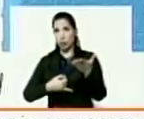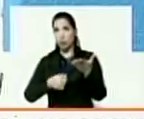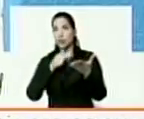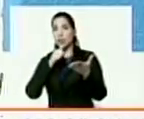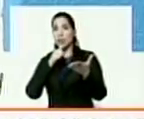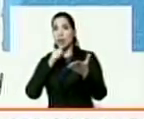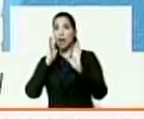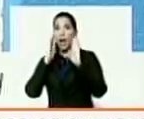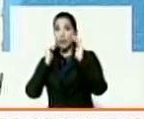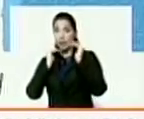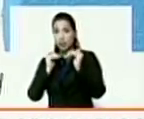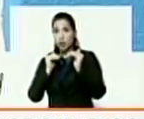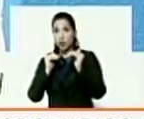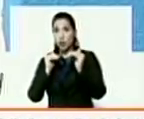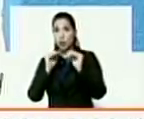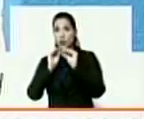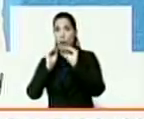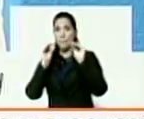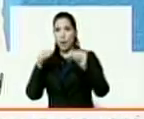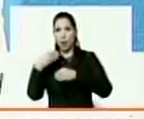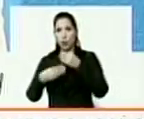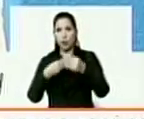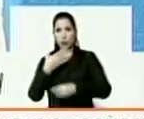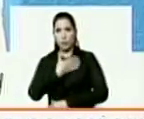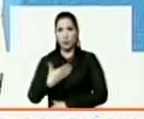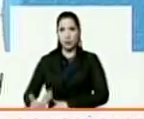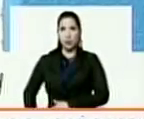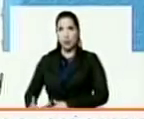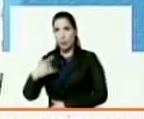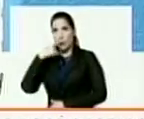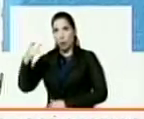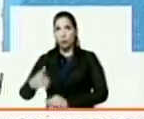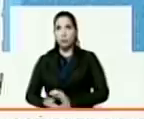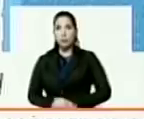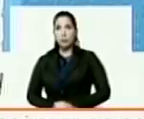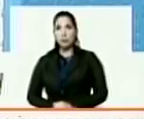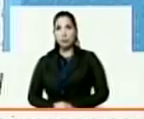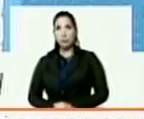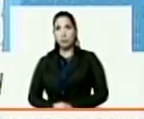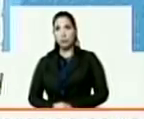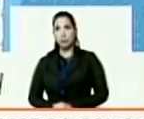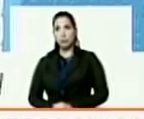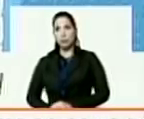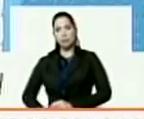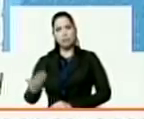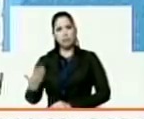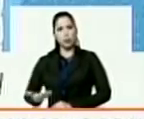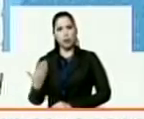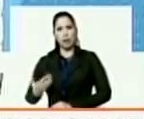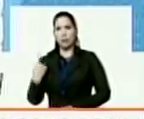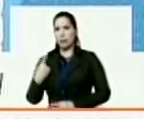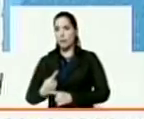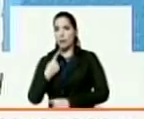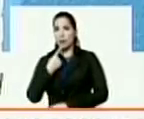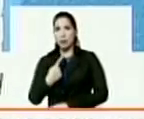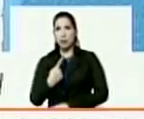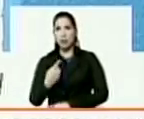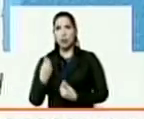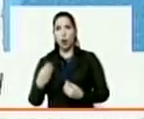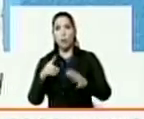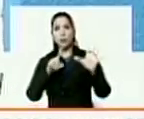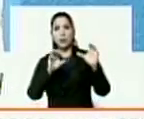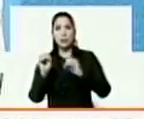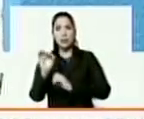atendido el llamado hecho por el presidente nicolás maduro y es importante destacar que el 60 por